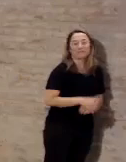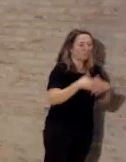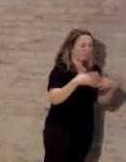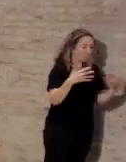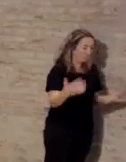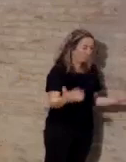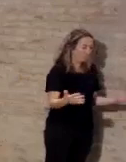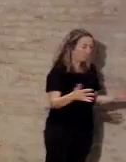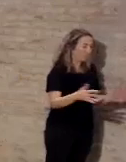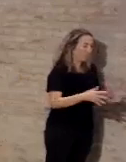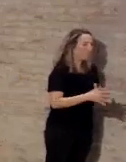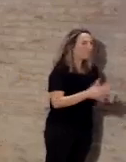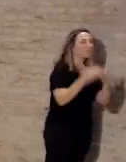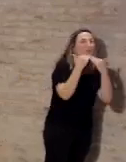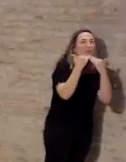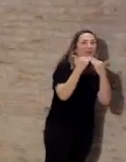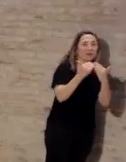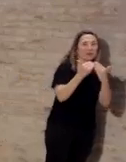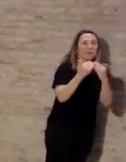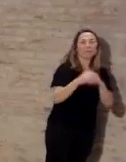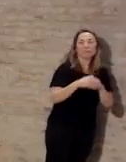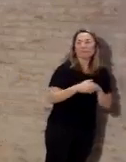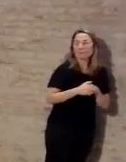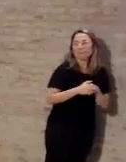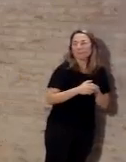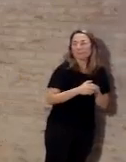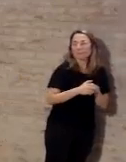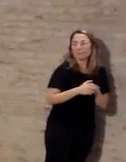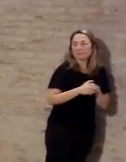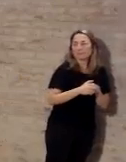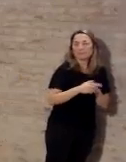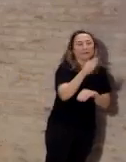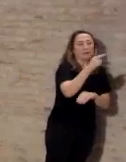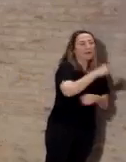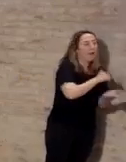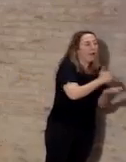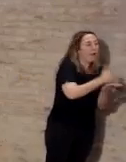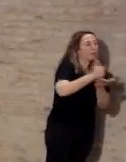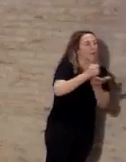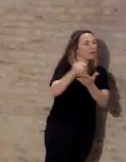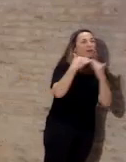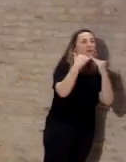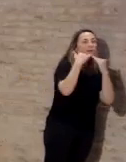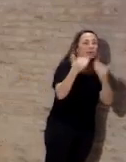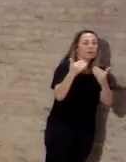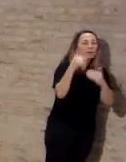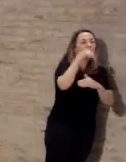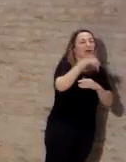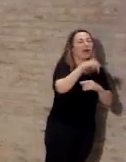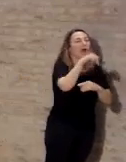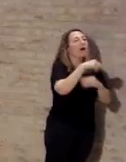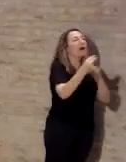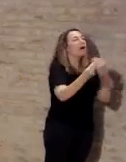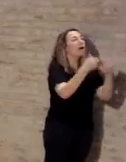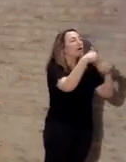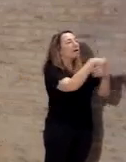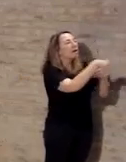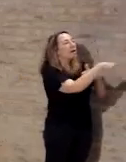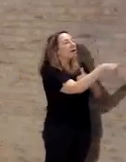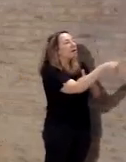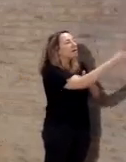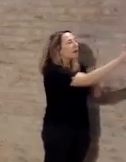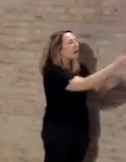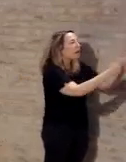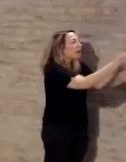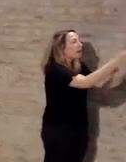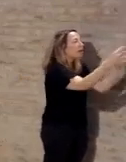cosa bueno Muchas gracias sole muchas gracias chicas eh Ahora no sé si